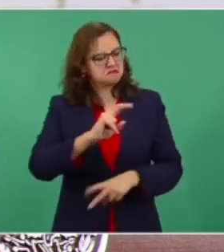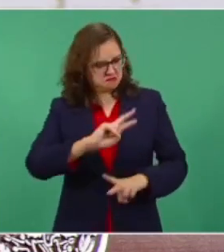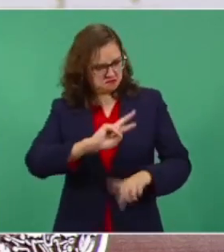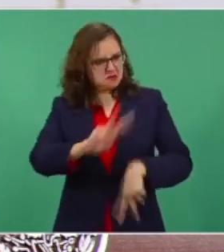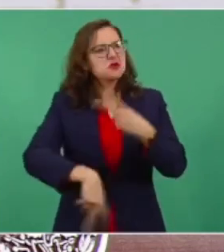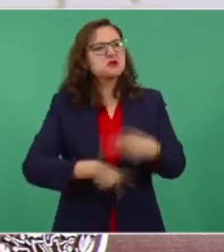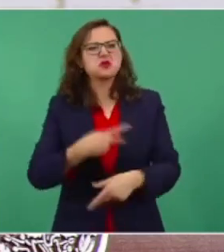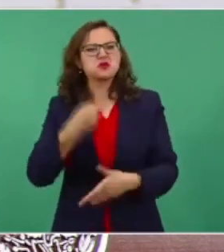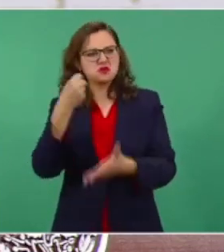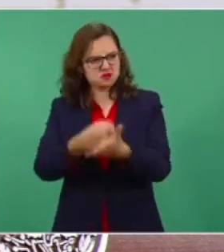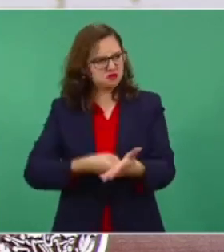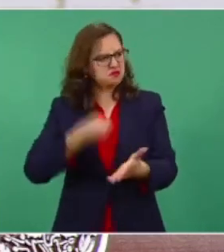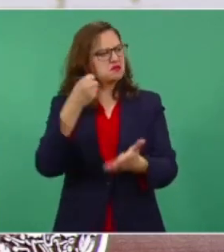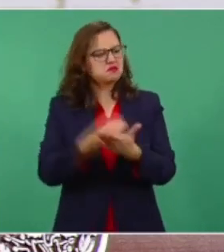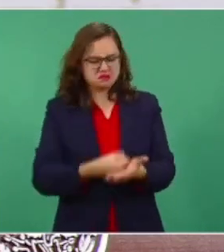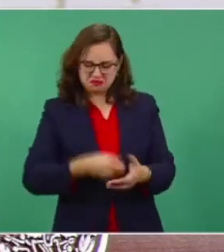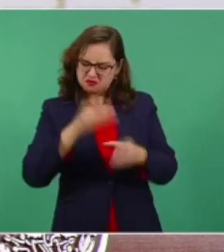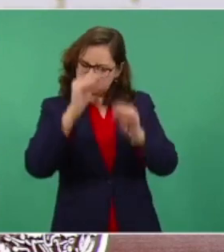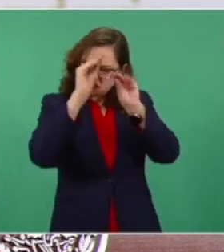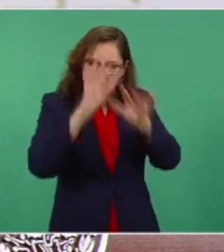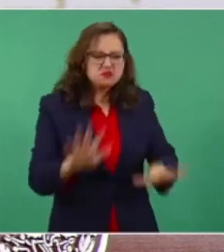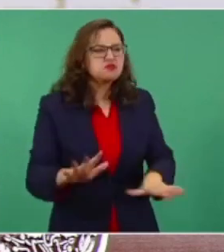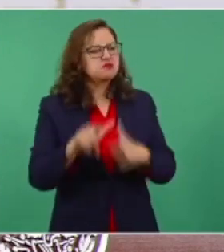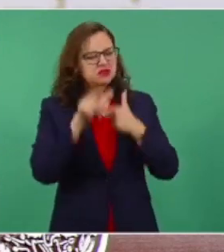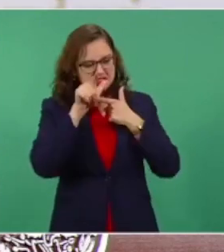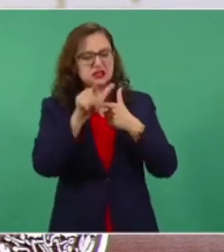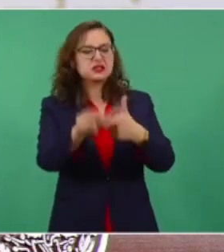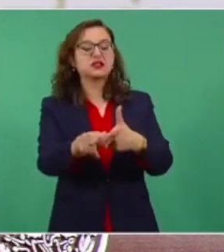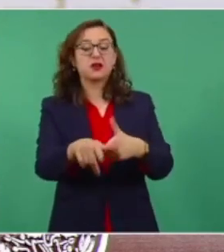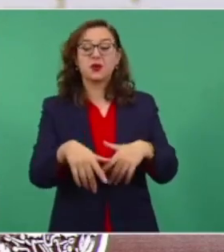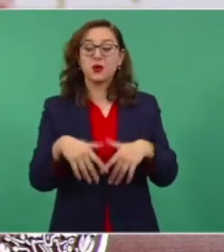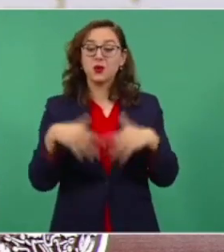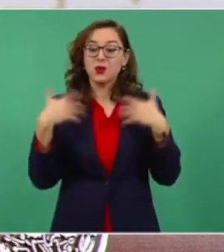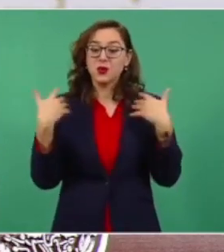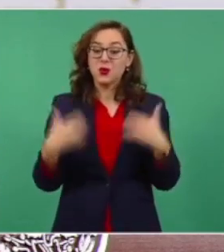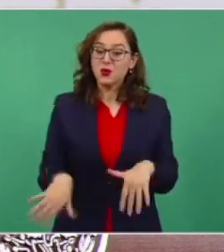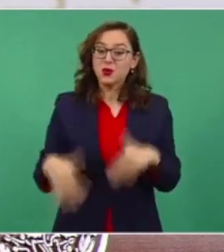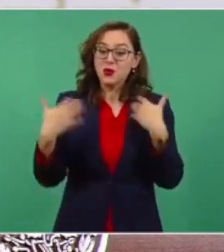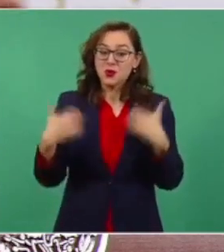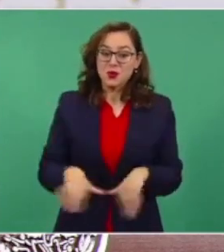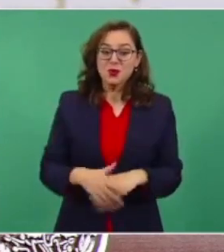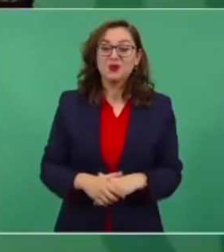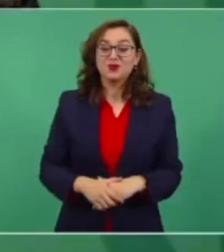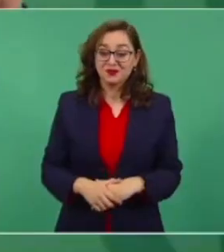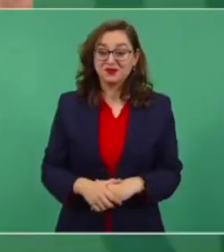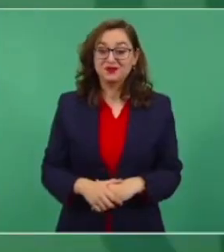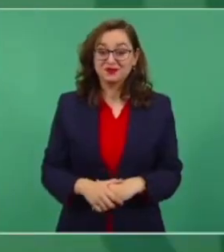lo mejor y bendiciones y todo, pero